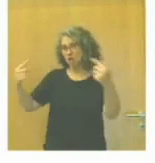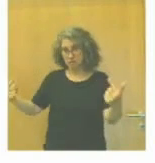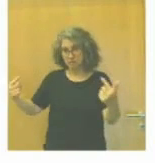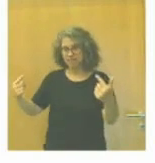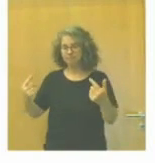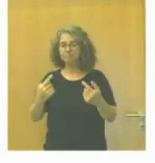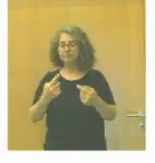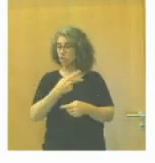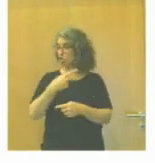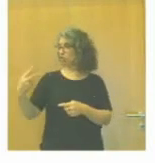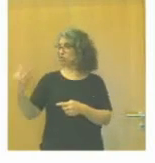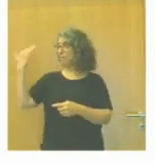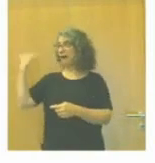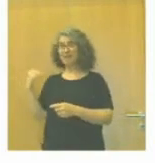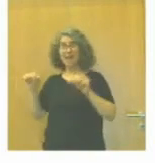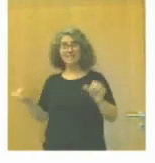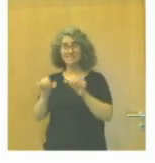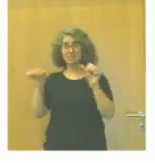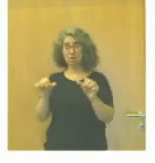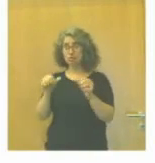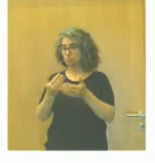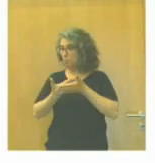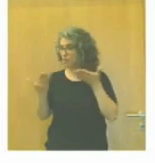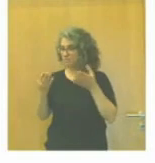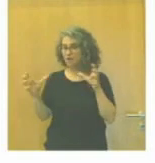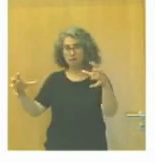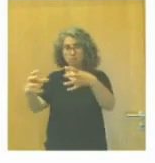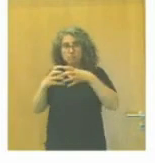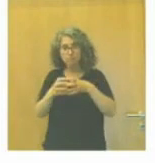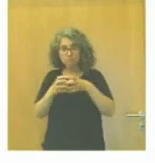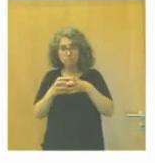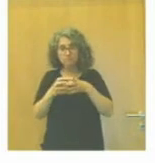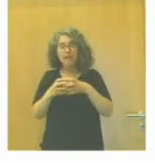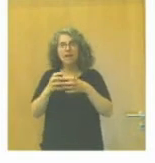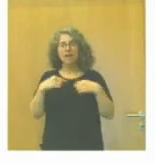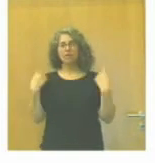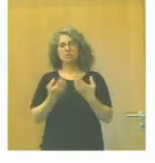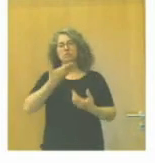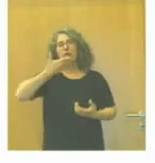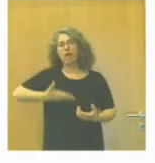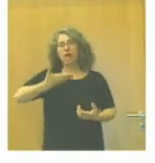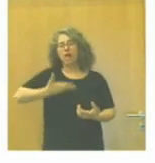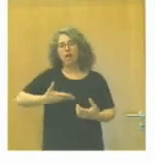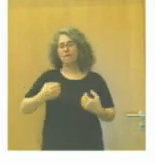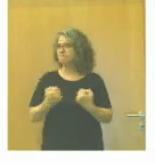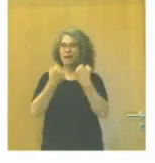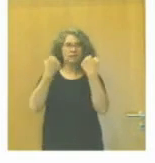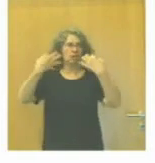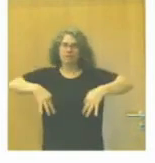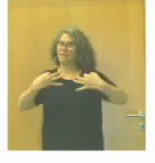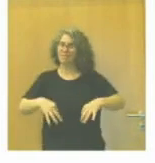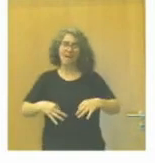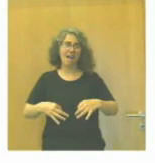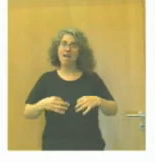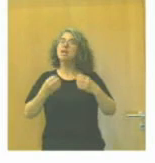En 2 semanas que hicimos el muestreo, vimos que para nosotros resultó altamente impactante y